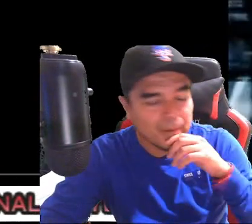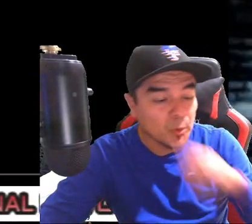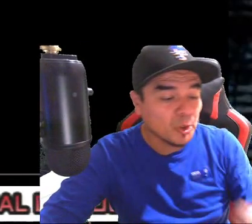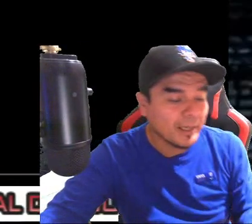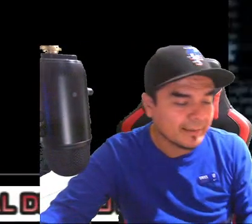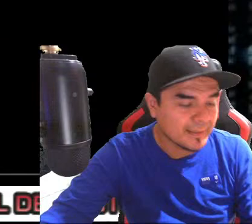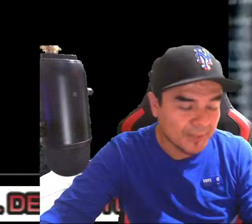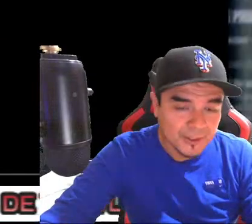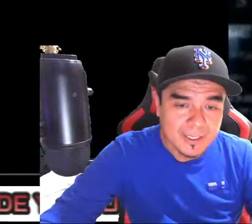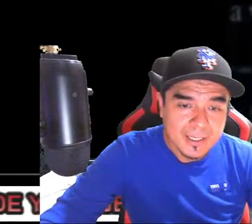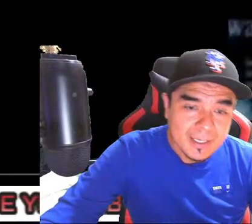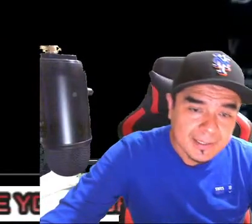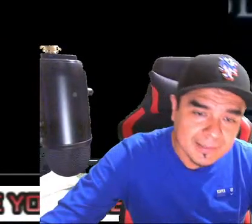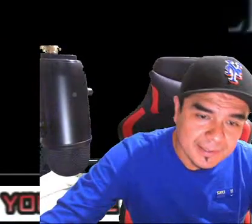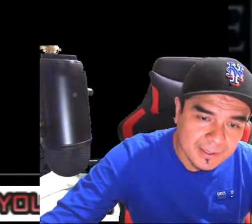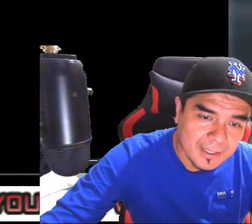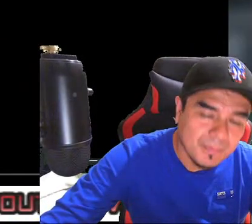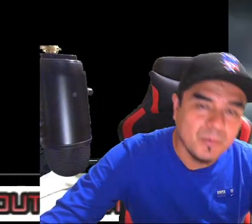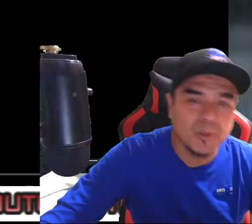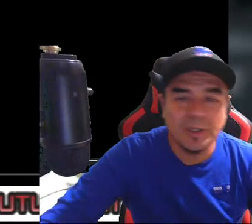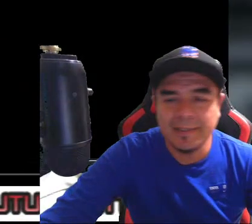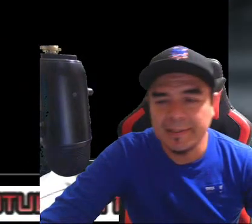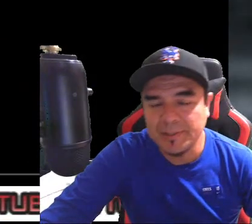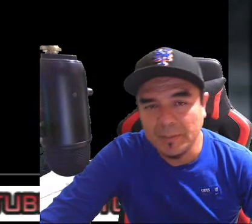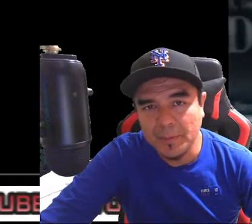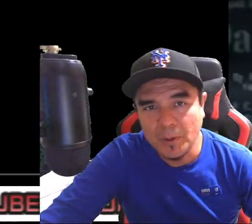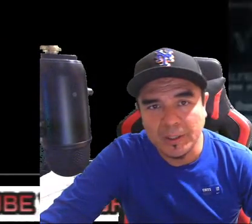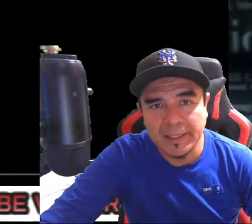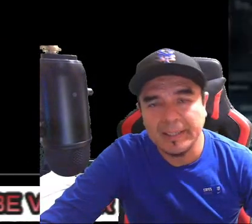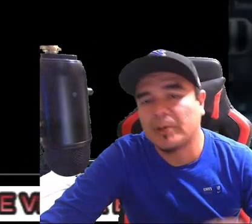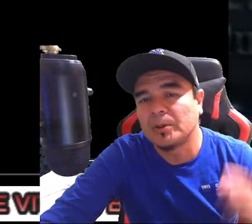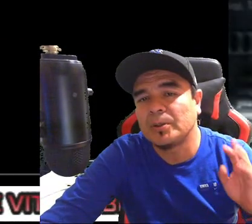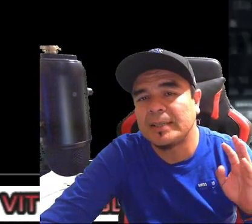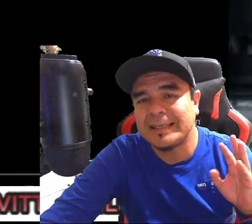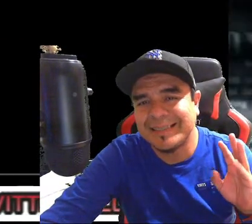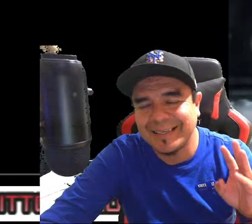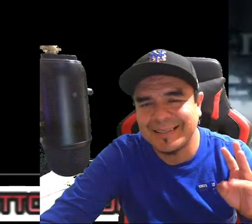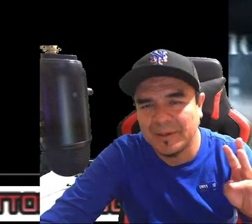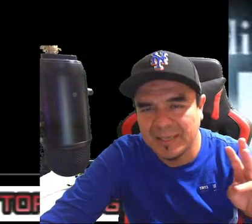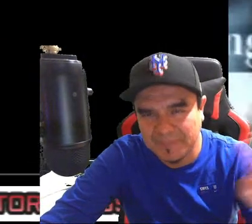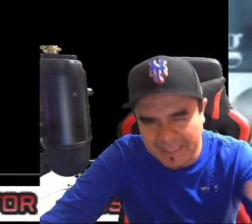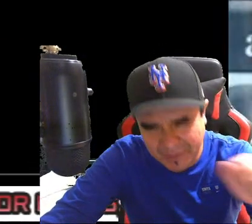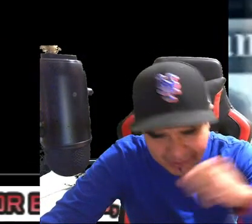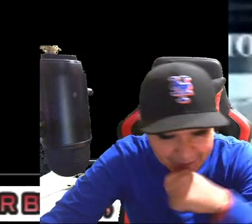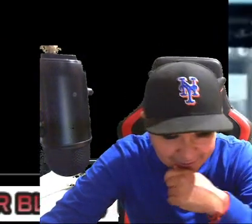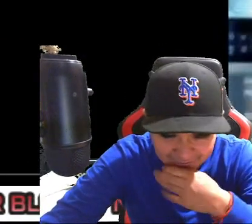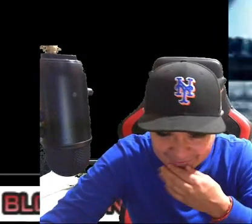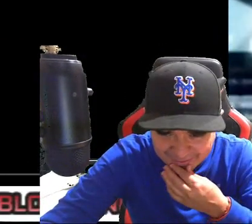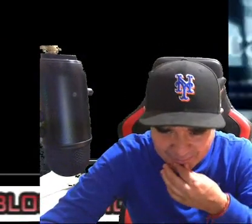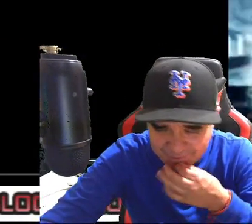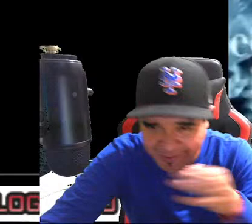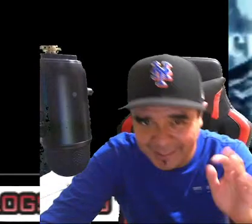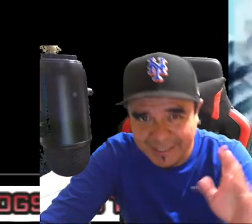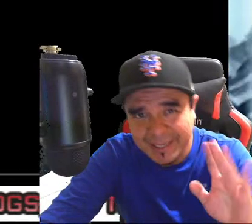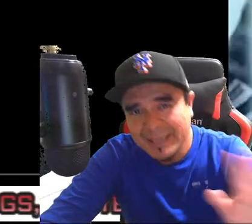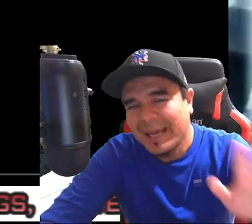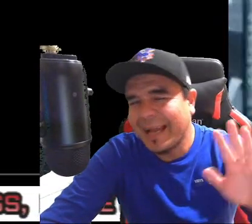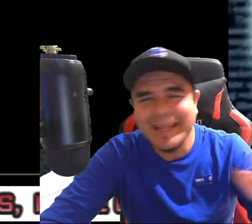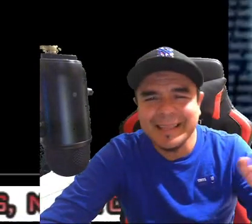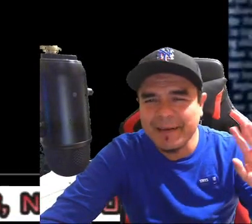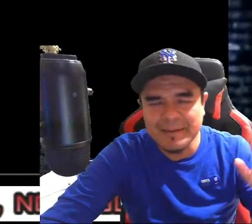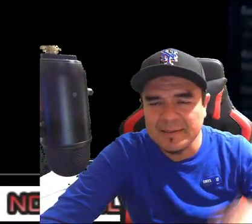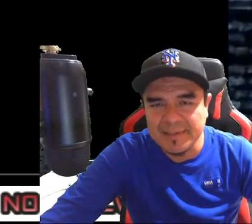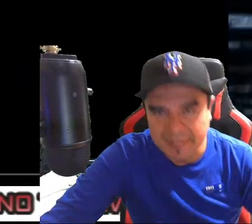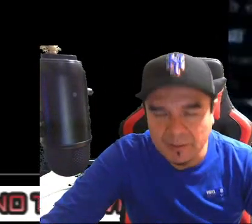esta señora llama mucho la atención. Esa señora llama mucho la atención porque con otras tres señoras más, ahorita se las voy a señalar,